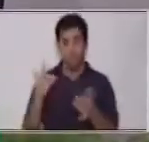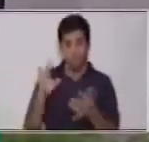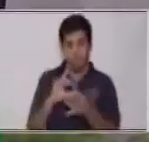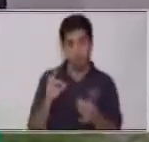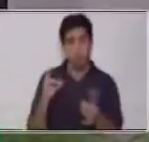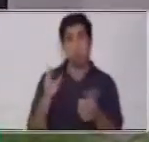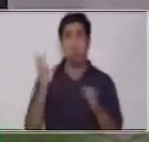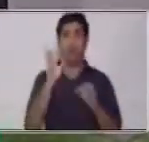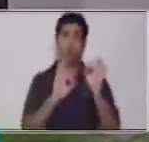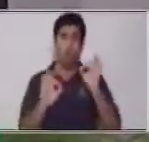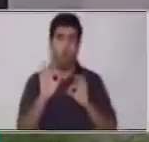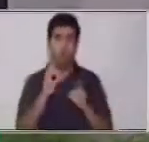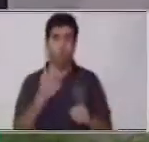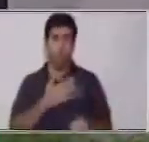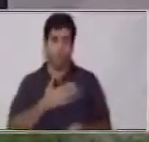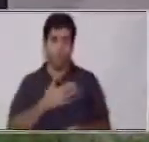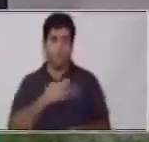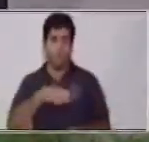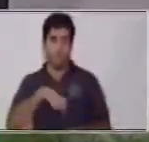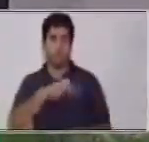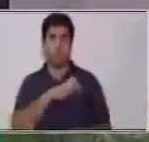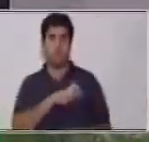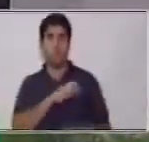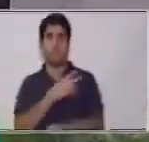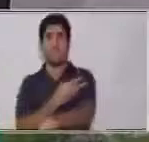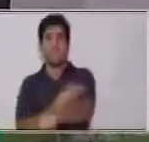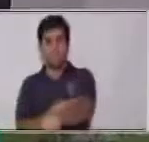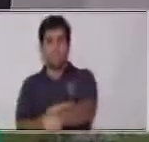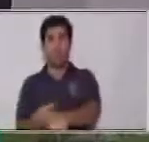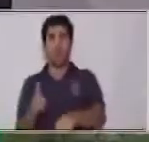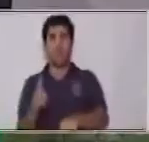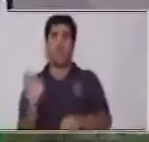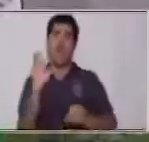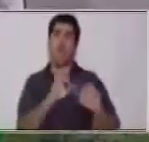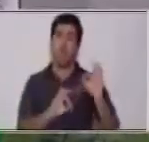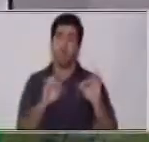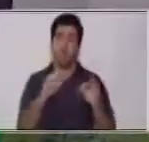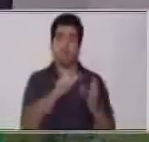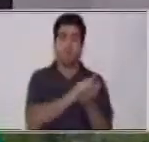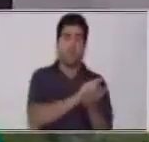historias personales, a libros de historia.